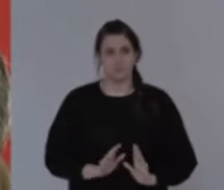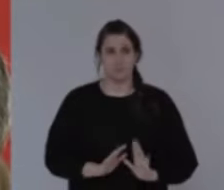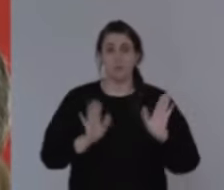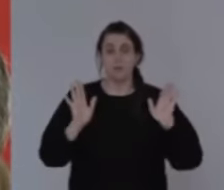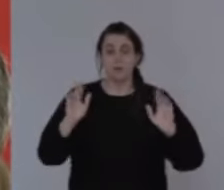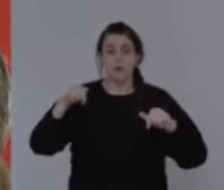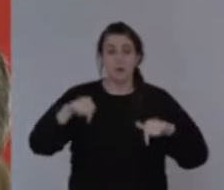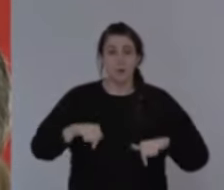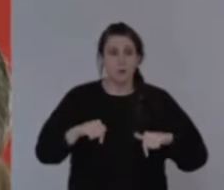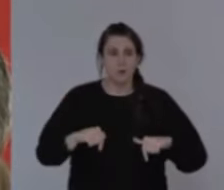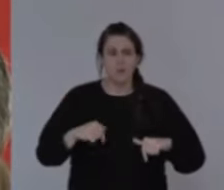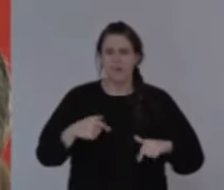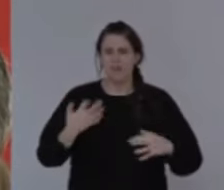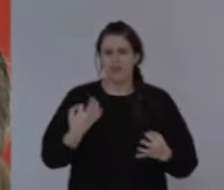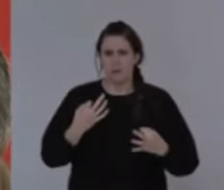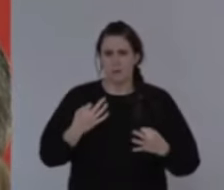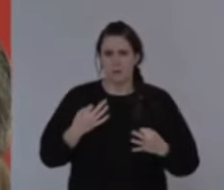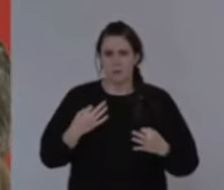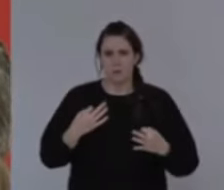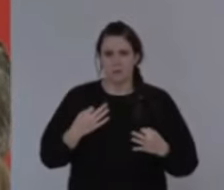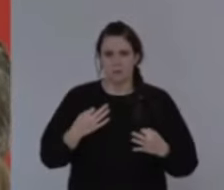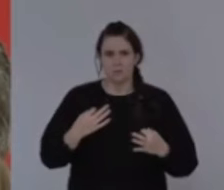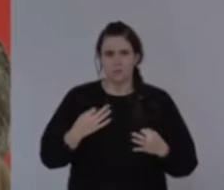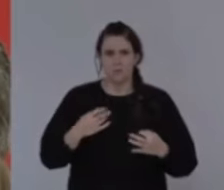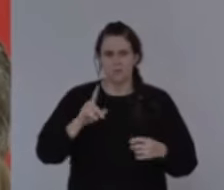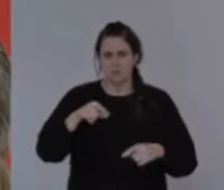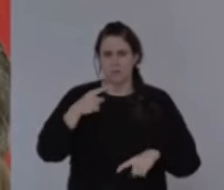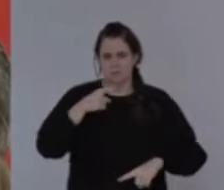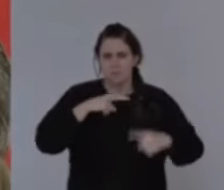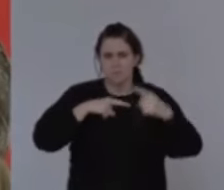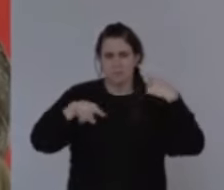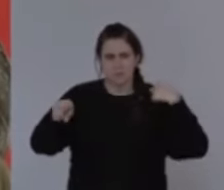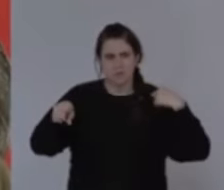no solo que procesarlo, sino mandar